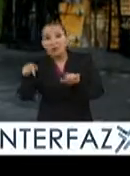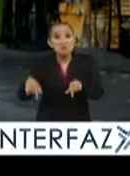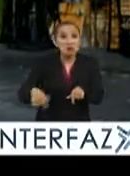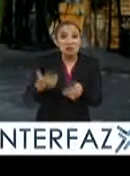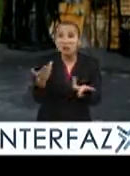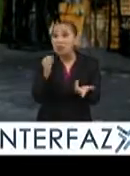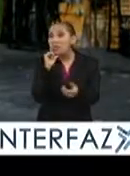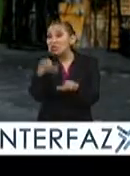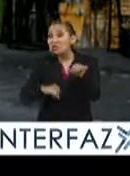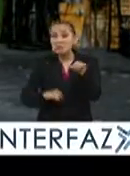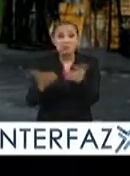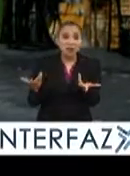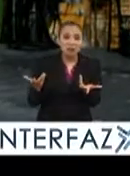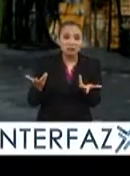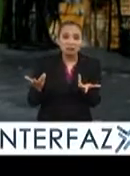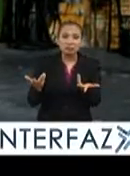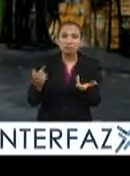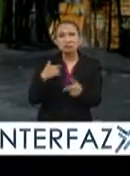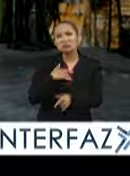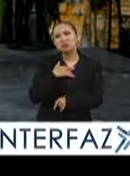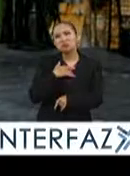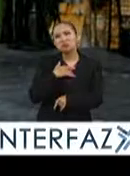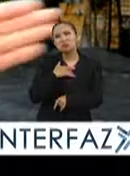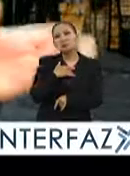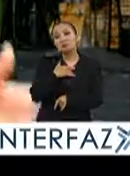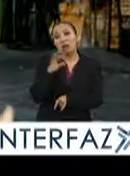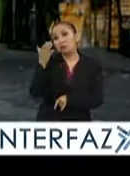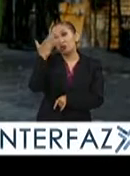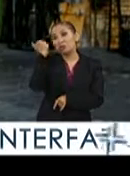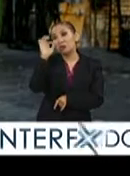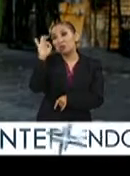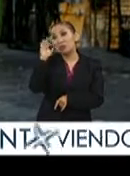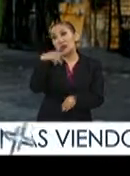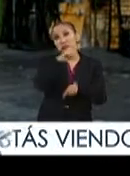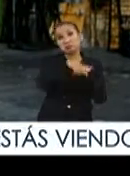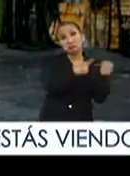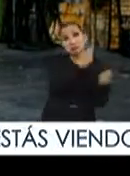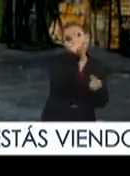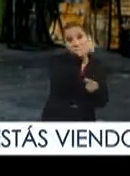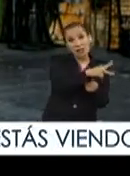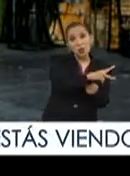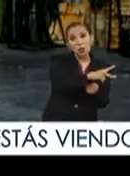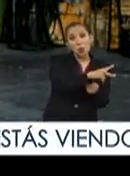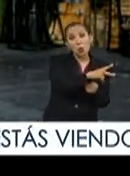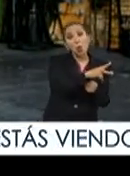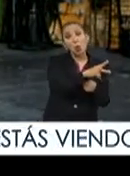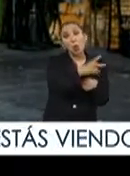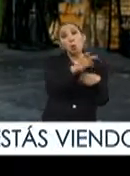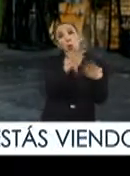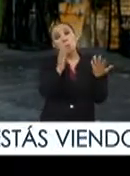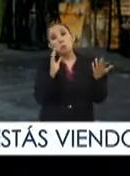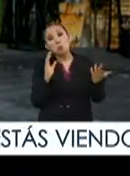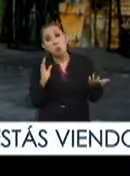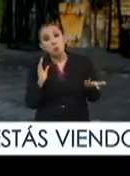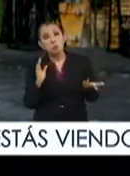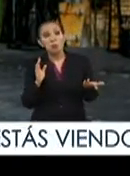hacer, ahí, quién sabe, regrese para México